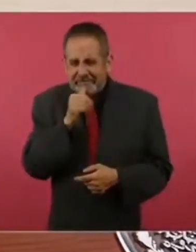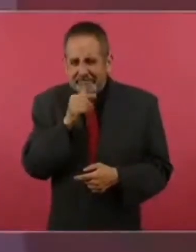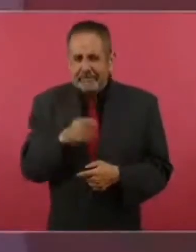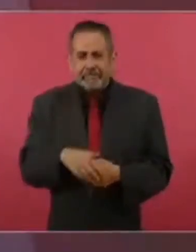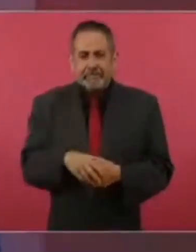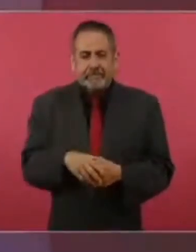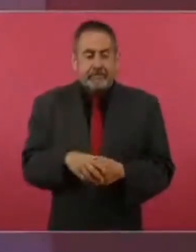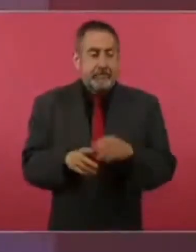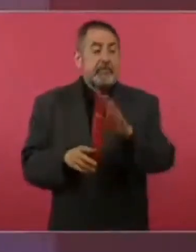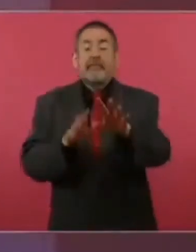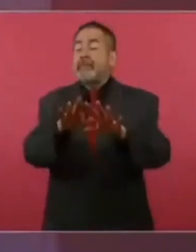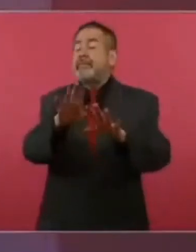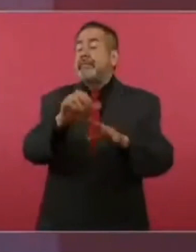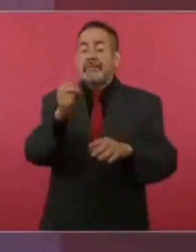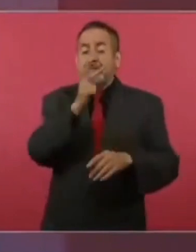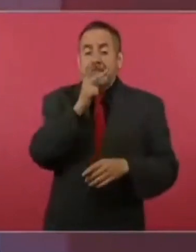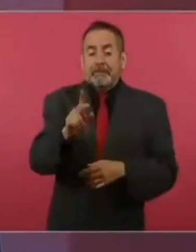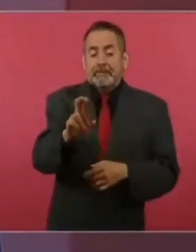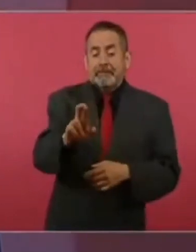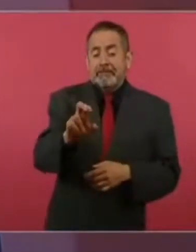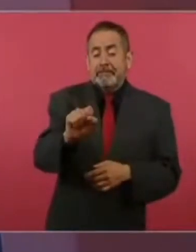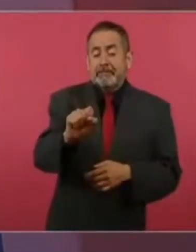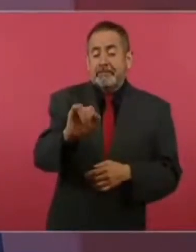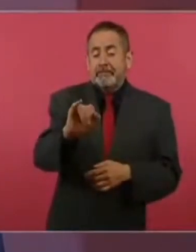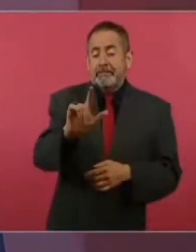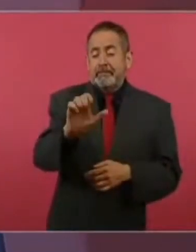Sororidad. La resiliencia.